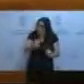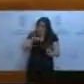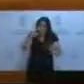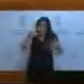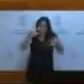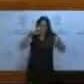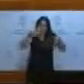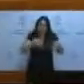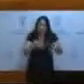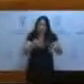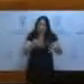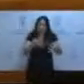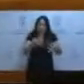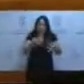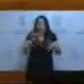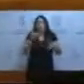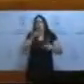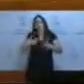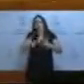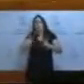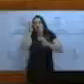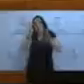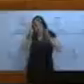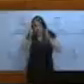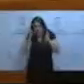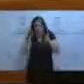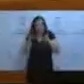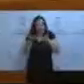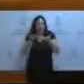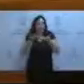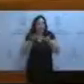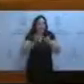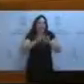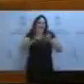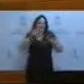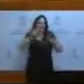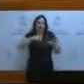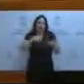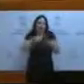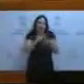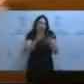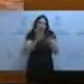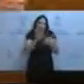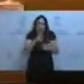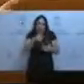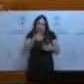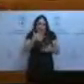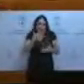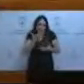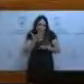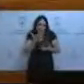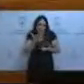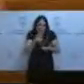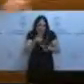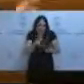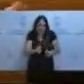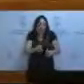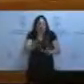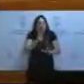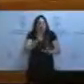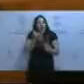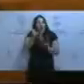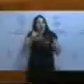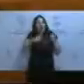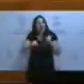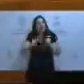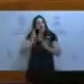que todos aquellos, no digo los veterinarios, que por supuesto desde aquí no tengo ningún lado sobre su valía, pero el comportamiento animal lleva unas pautas y todos estos centros tienen